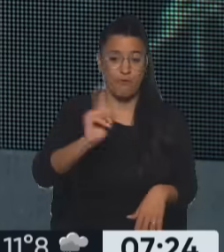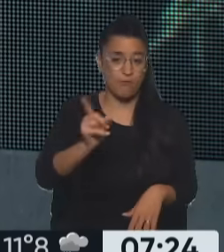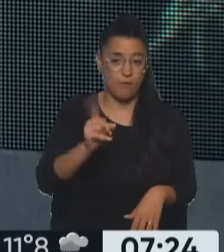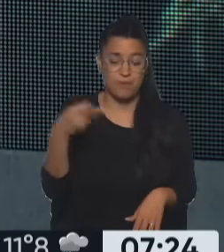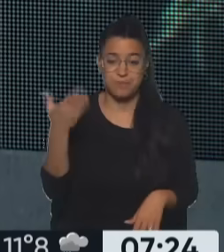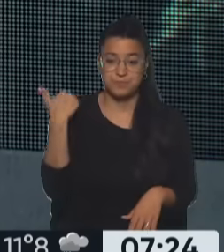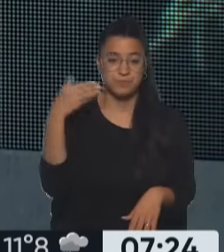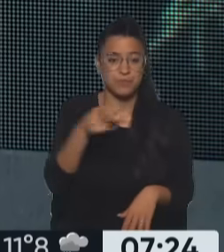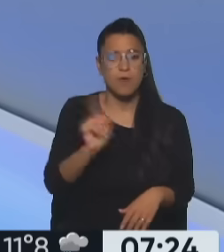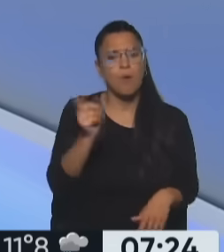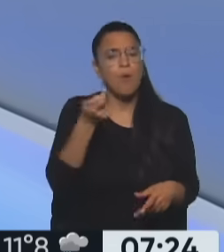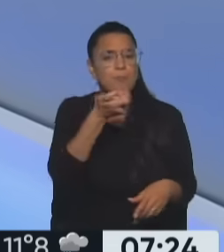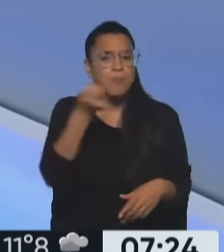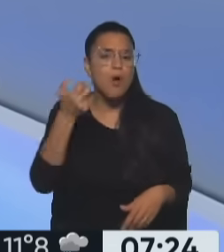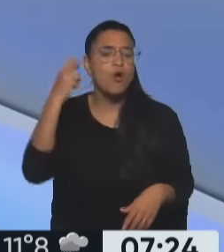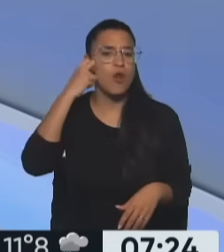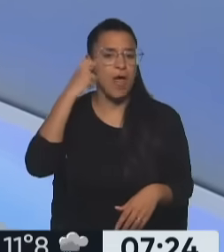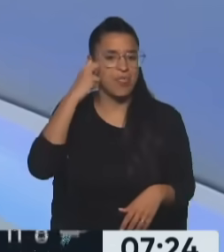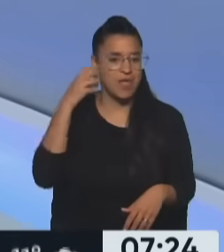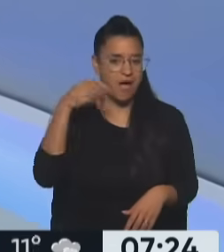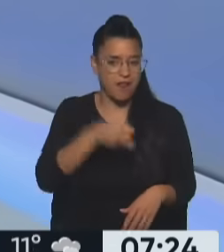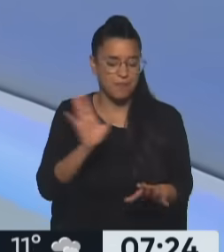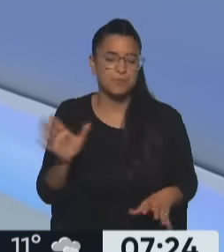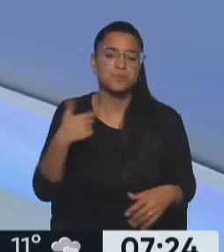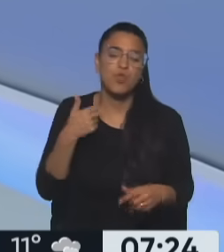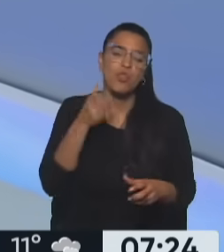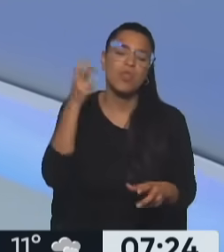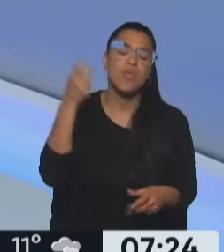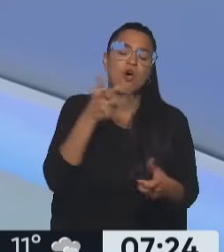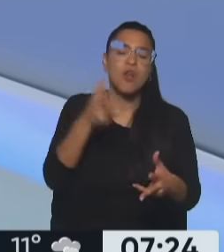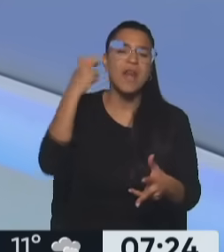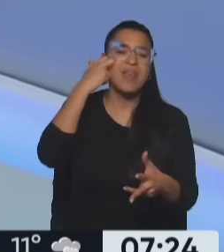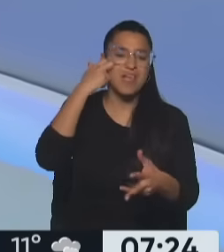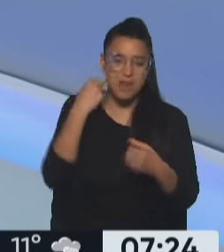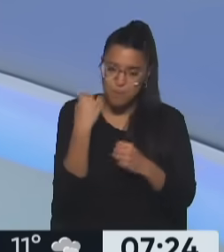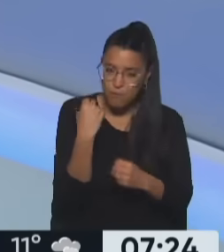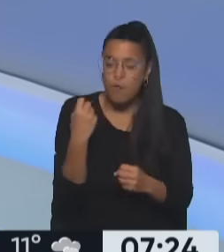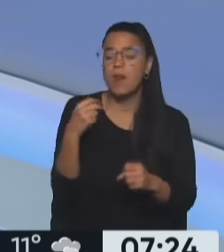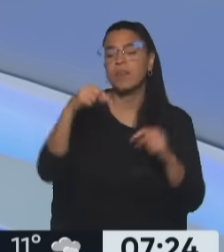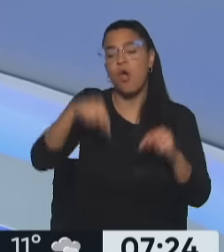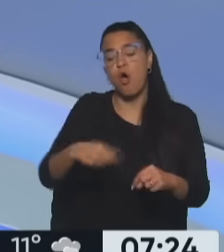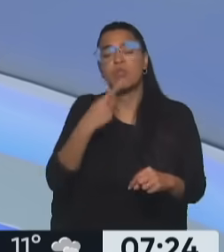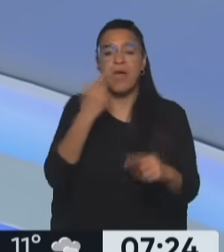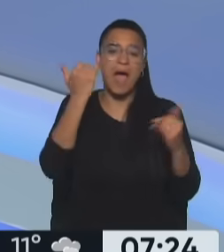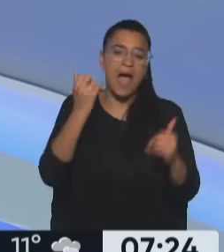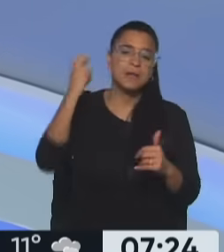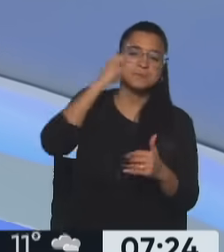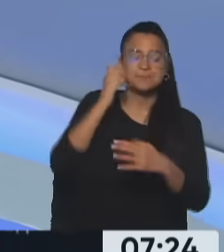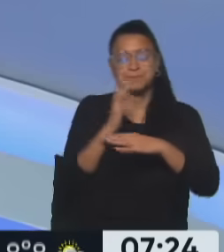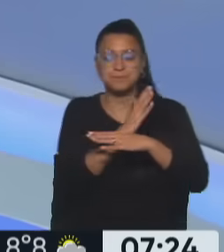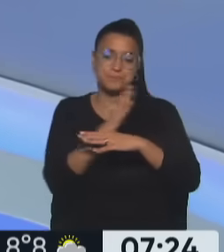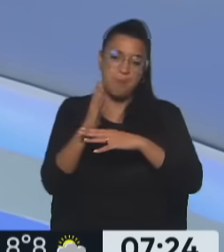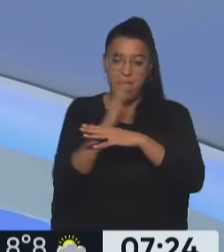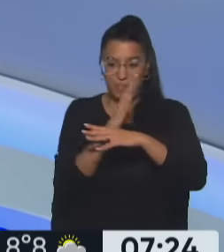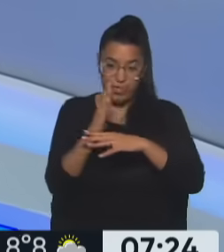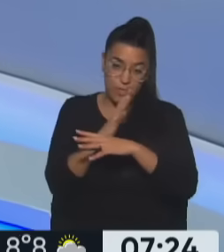no estaba. Muy poca presencia radical, digo del radicalismo histórico. Sí, hoy hay un radicalismo que es más amarillo que